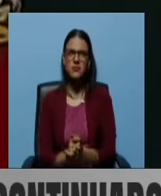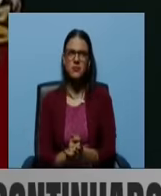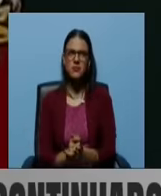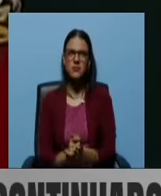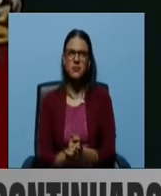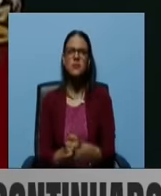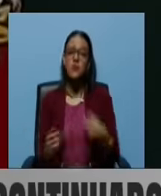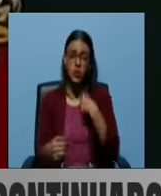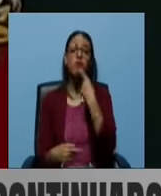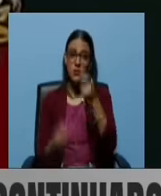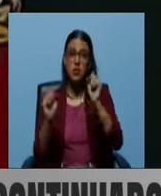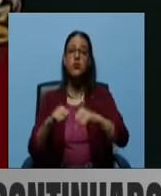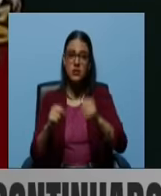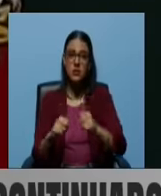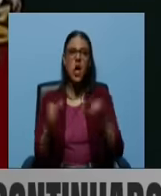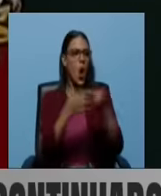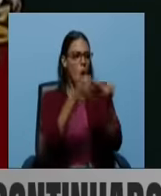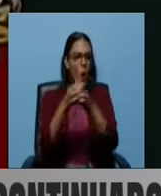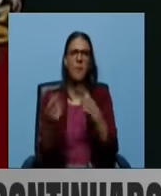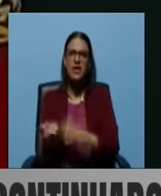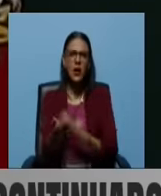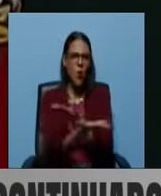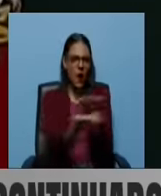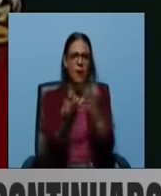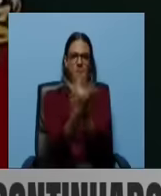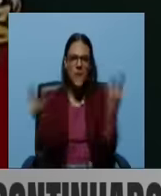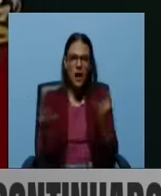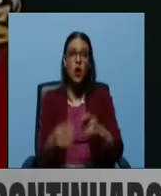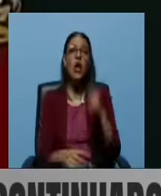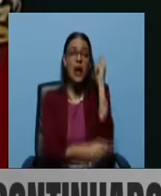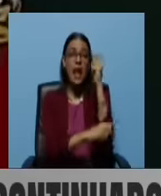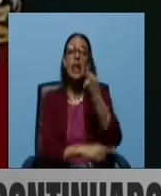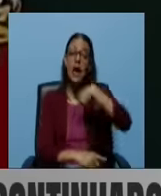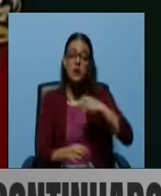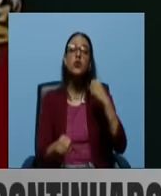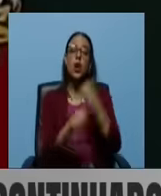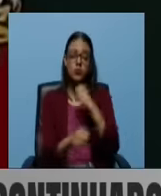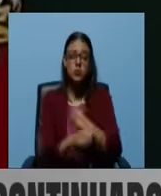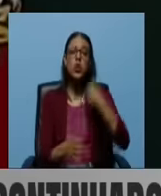Lo que les digo, queridos compañeros, queridos hermanos, es que la tarea es dura.